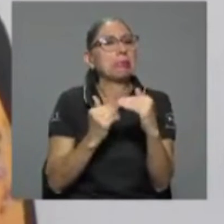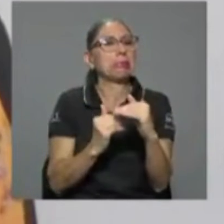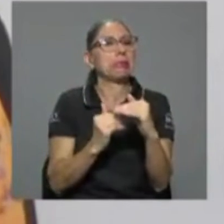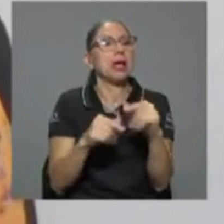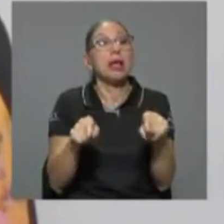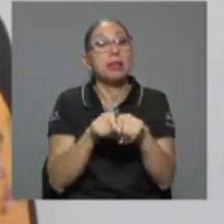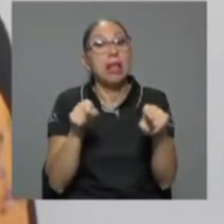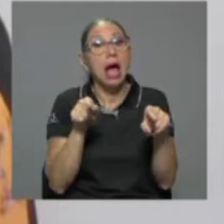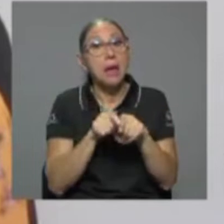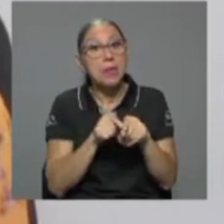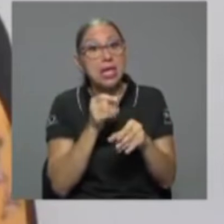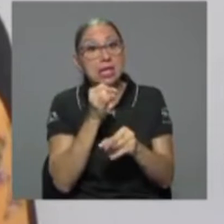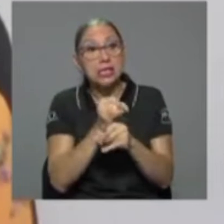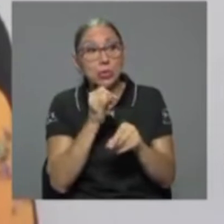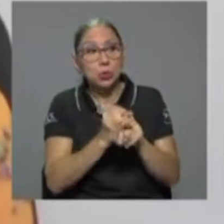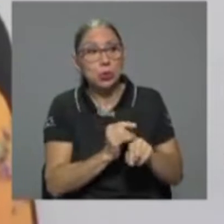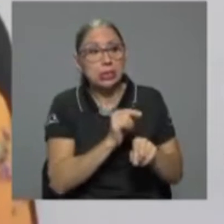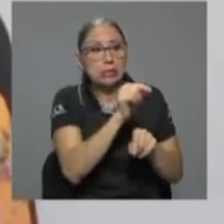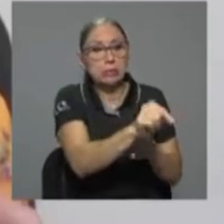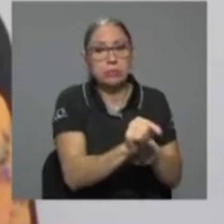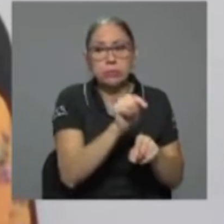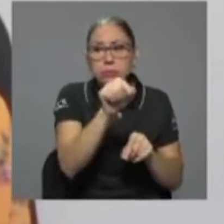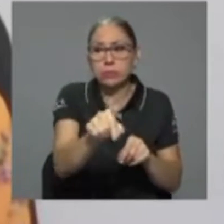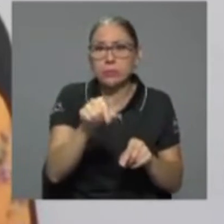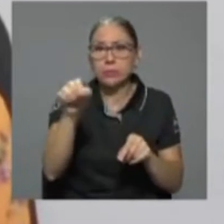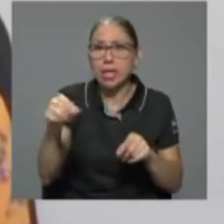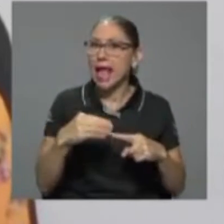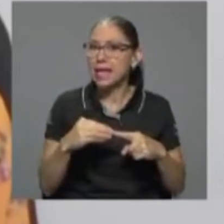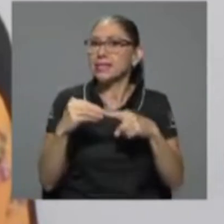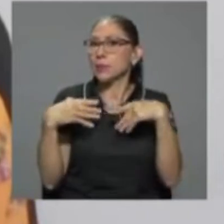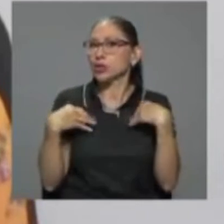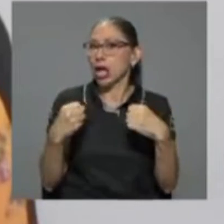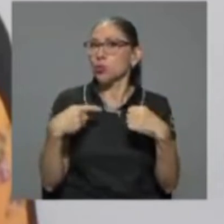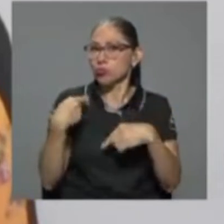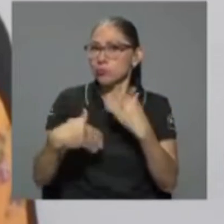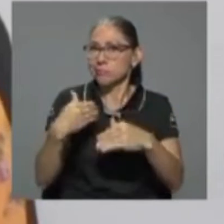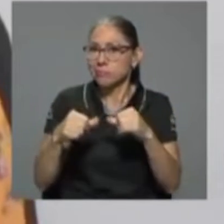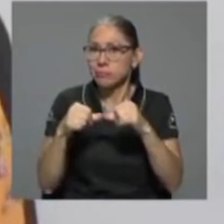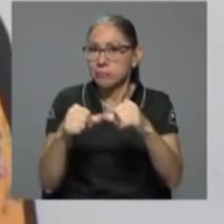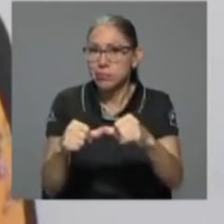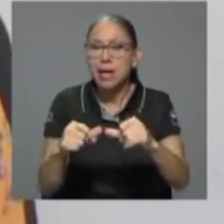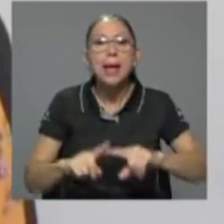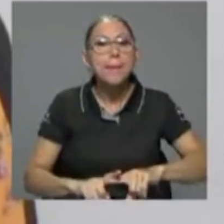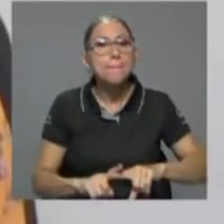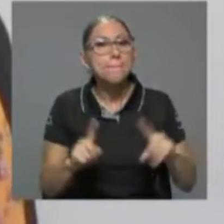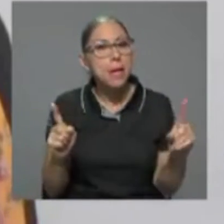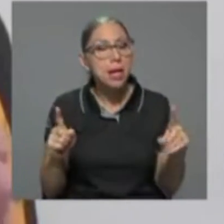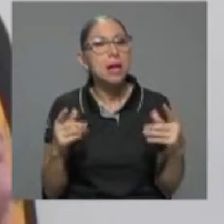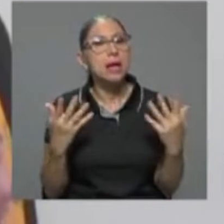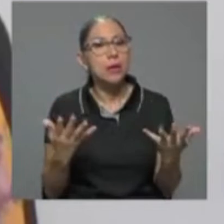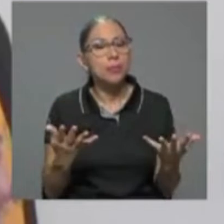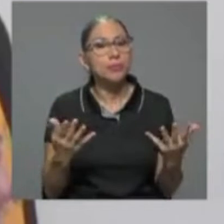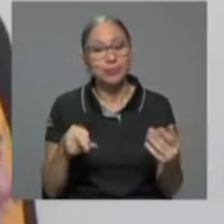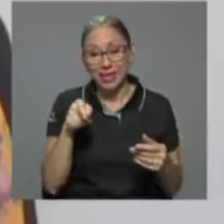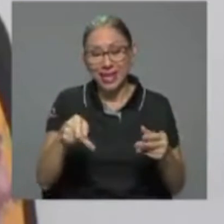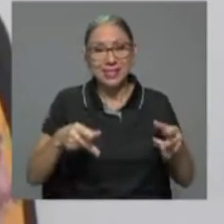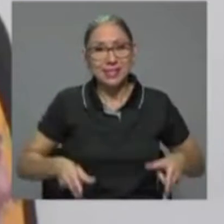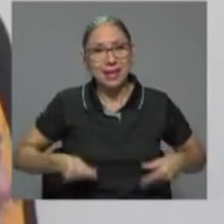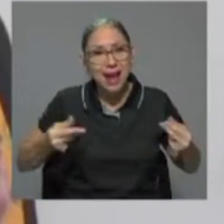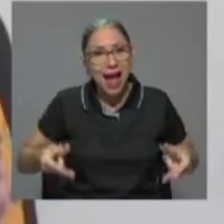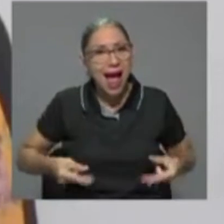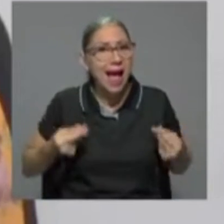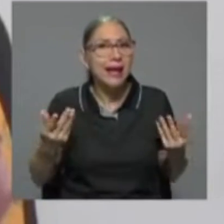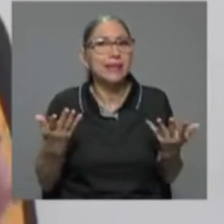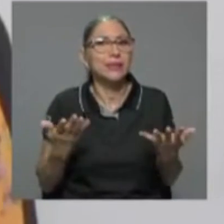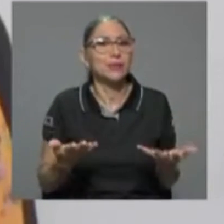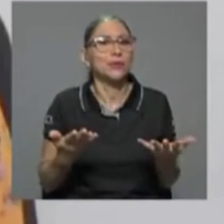a excepción de la parte de salud. Pero el asunto es que este gasto, por